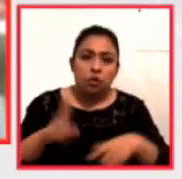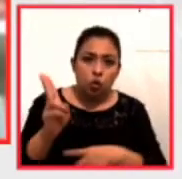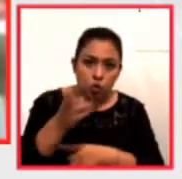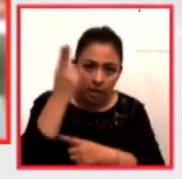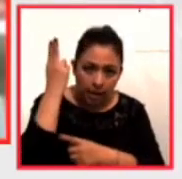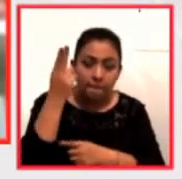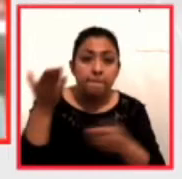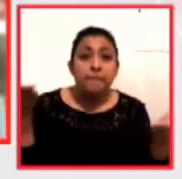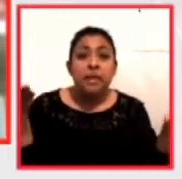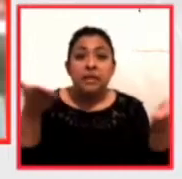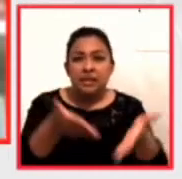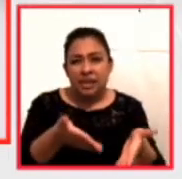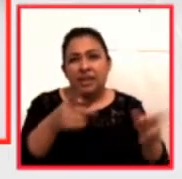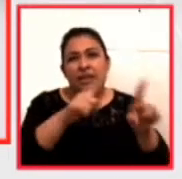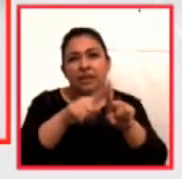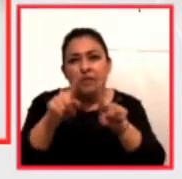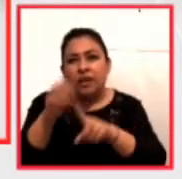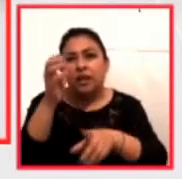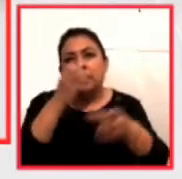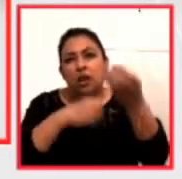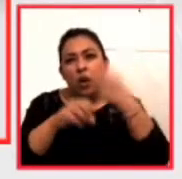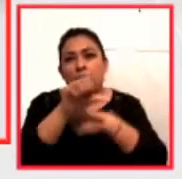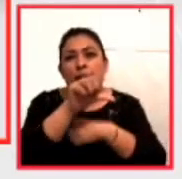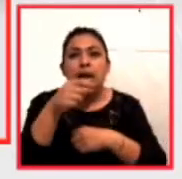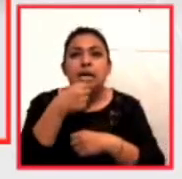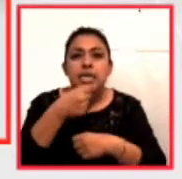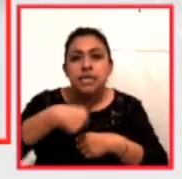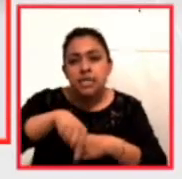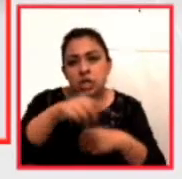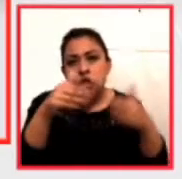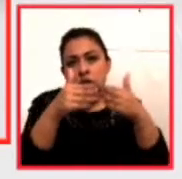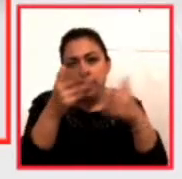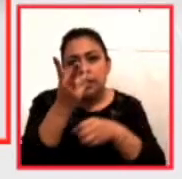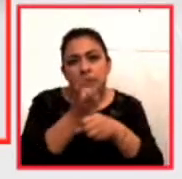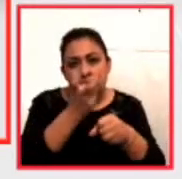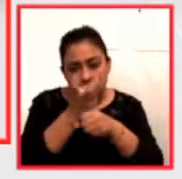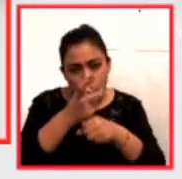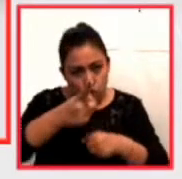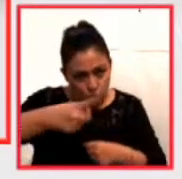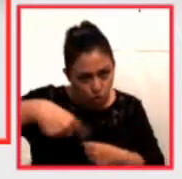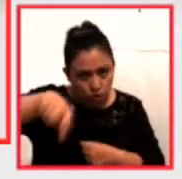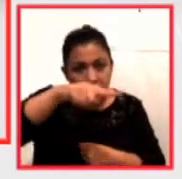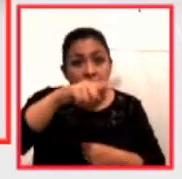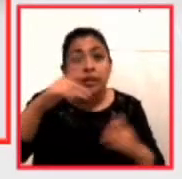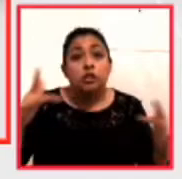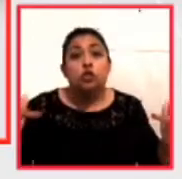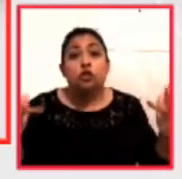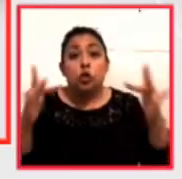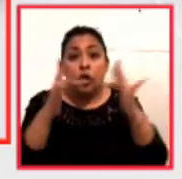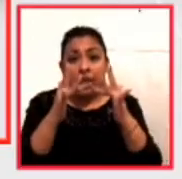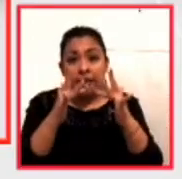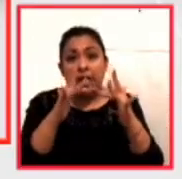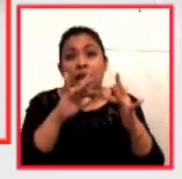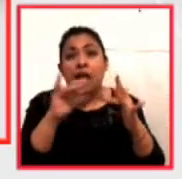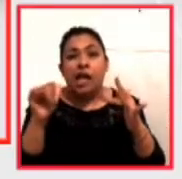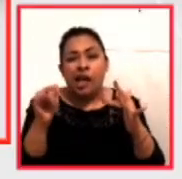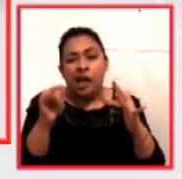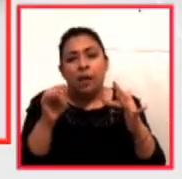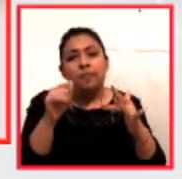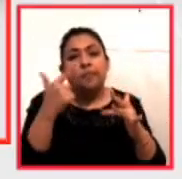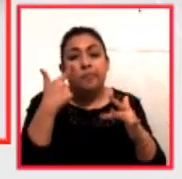a presentar diferentes obras dedicadas a los pequeños de casa. La invitación es que ustedes se conecten a el enlace que